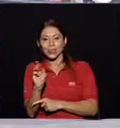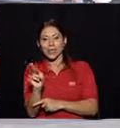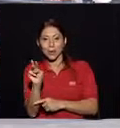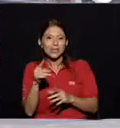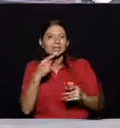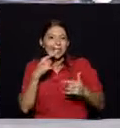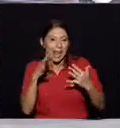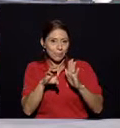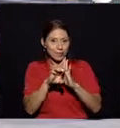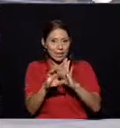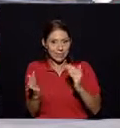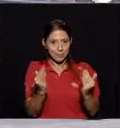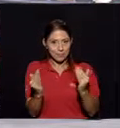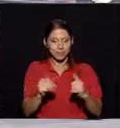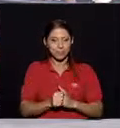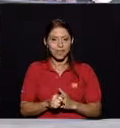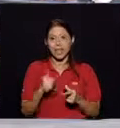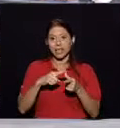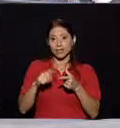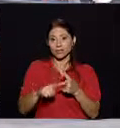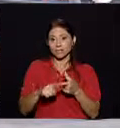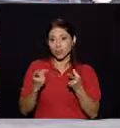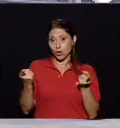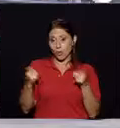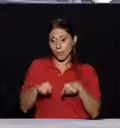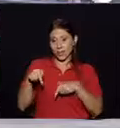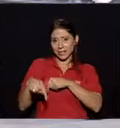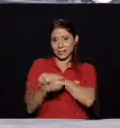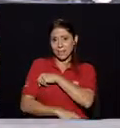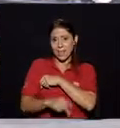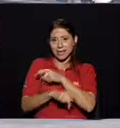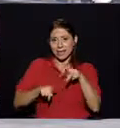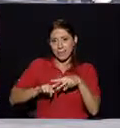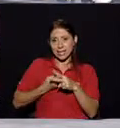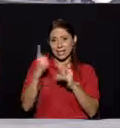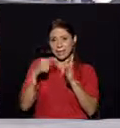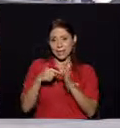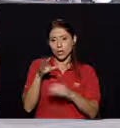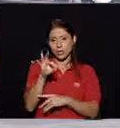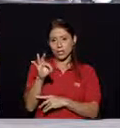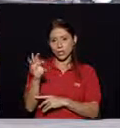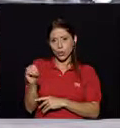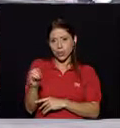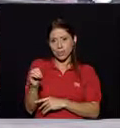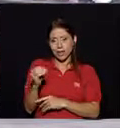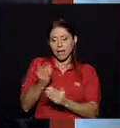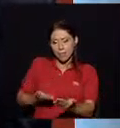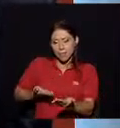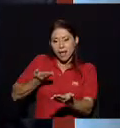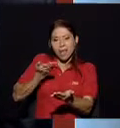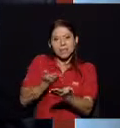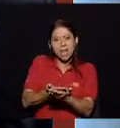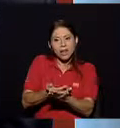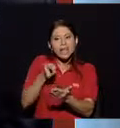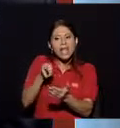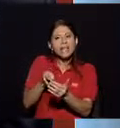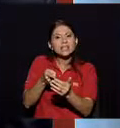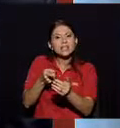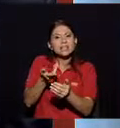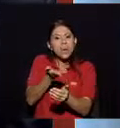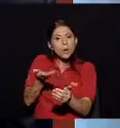o la gran discusión y los grandes cambios que ocurrieron en este país a partir de 1990, plantearon cómo resolver esos